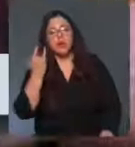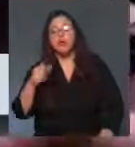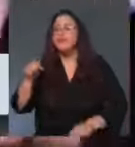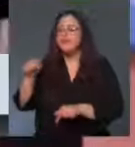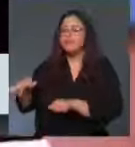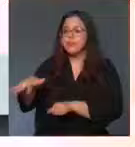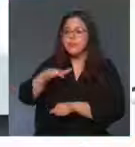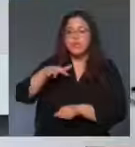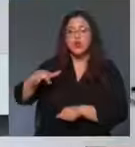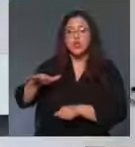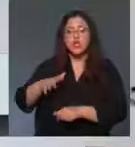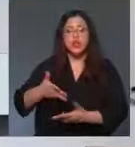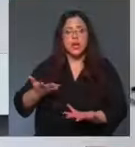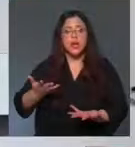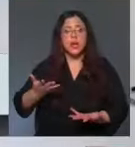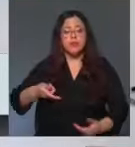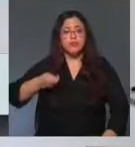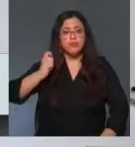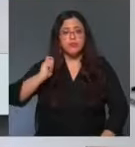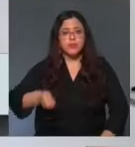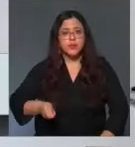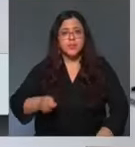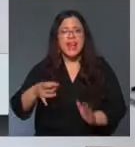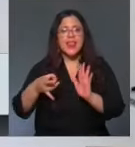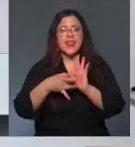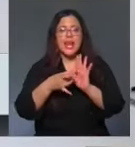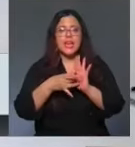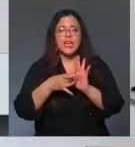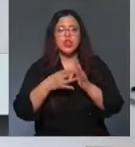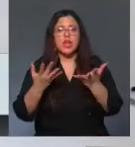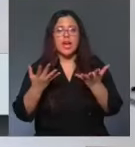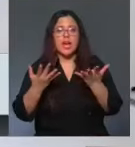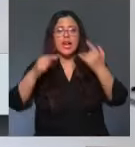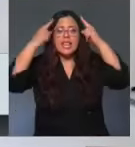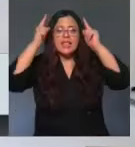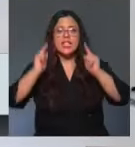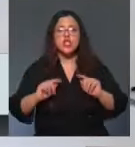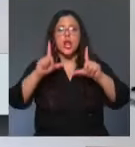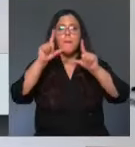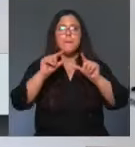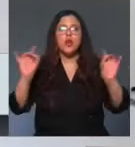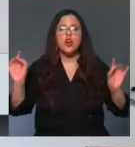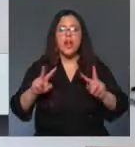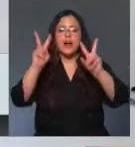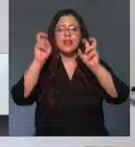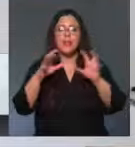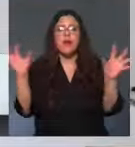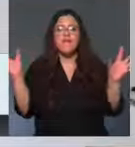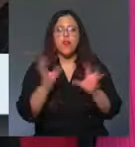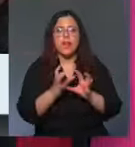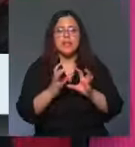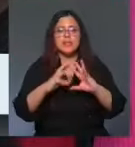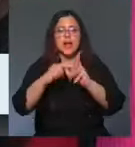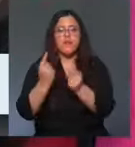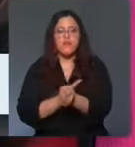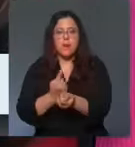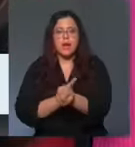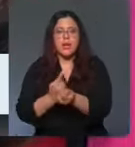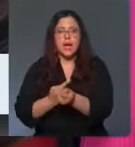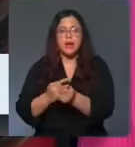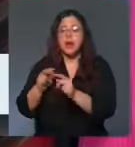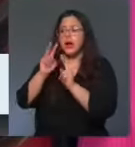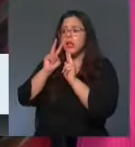cual fue imputado es por el delito de lesiones menos grave en contexto de violencia intrafamiliar. Yo lo encuentro